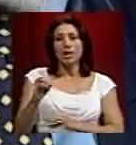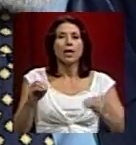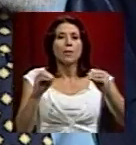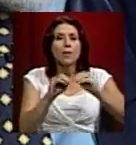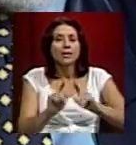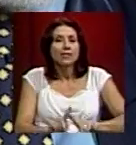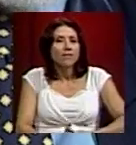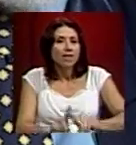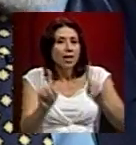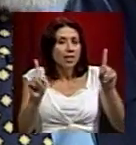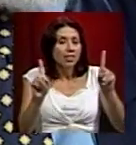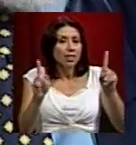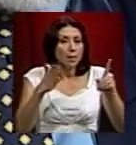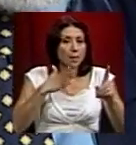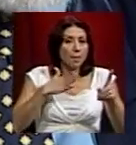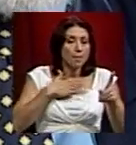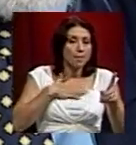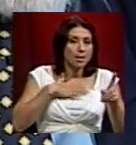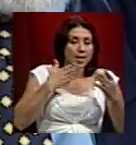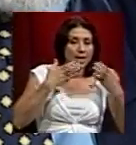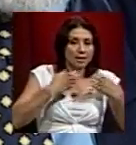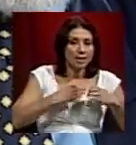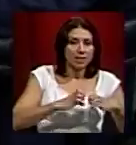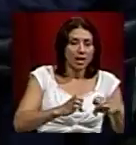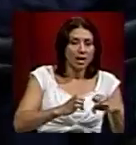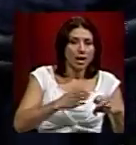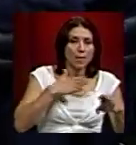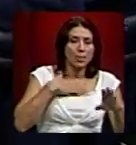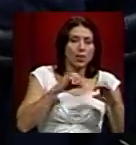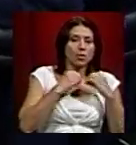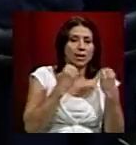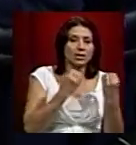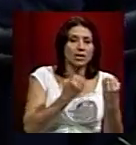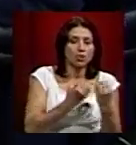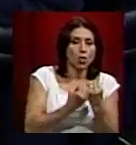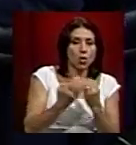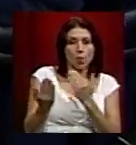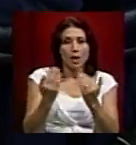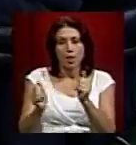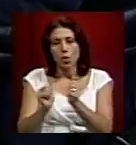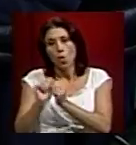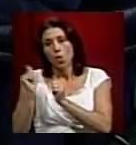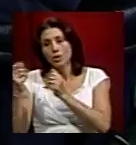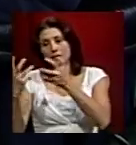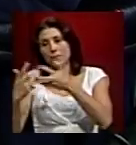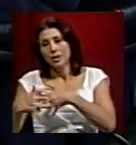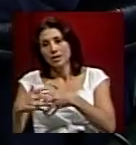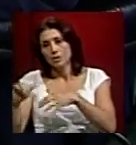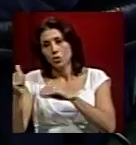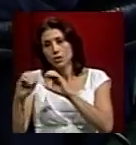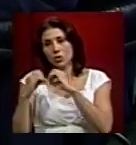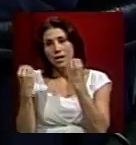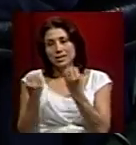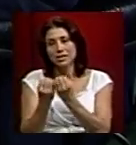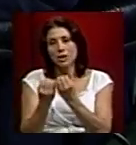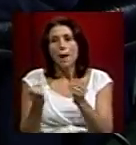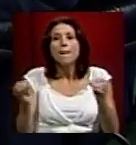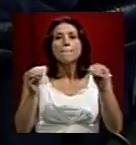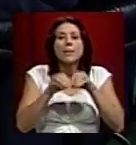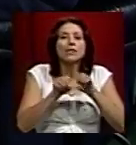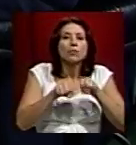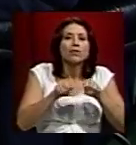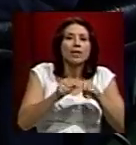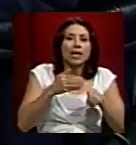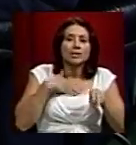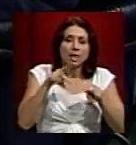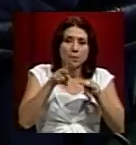la estrategia de mi empresa o de mi organización a las de las otras empresas y organizaciones, más posibilidades hay de que mi